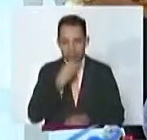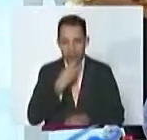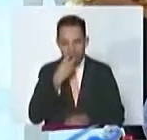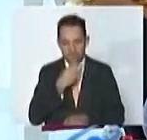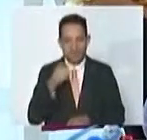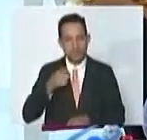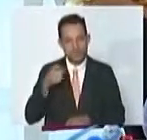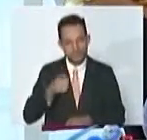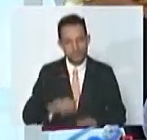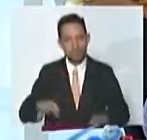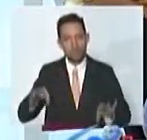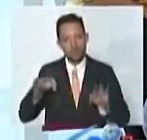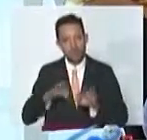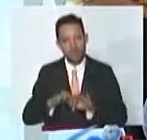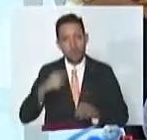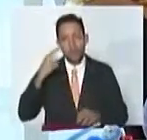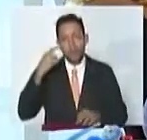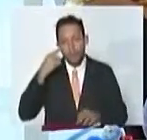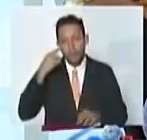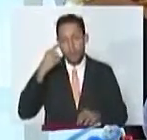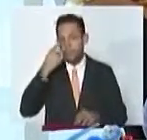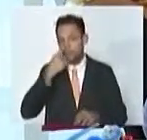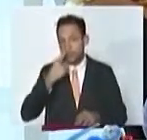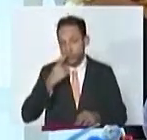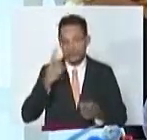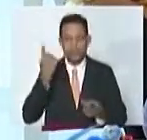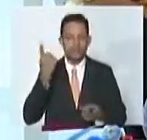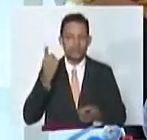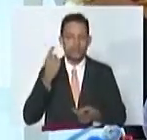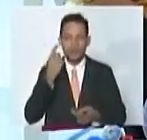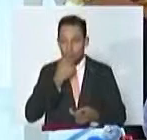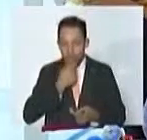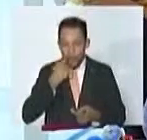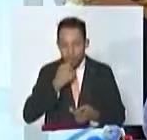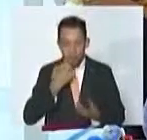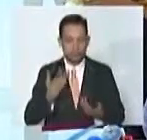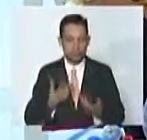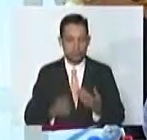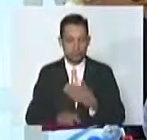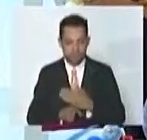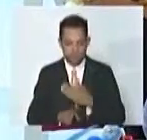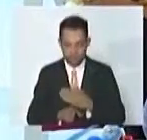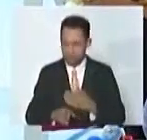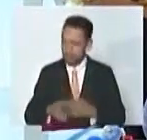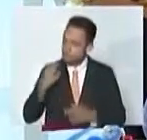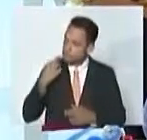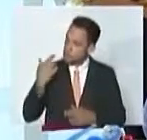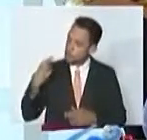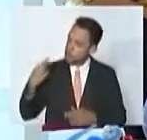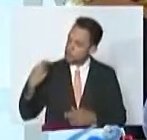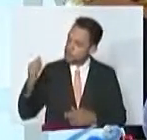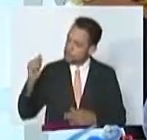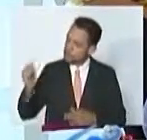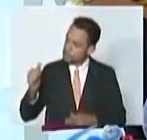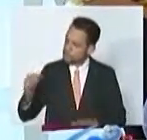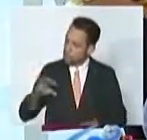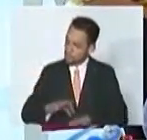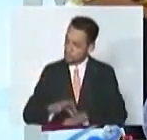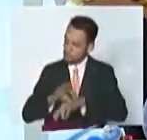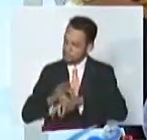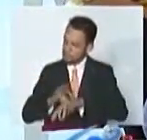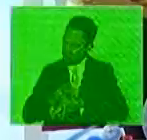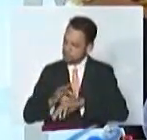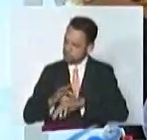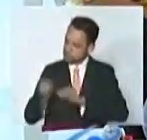fundamentales. Pero ¿cómo pueden ustedes desde el punto de vista profesional y terapéutico